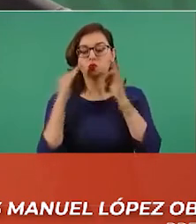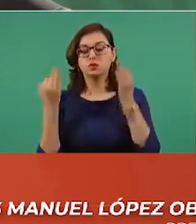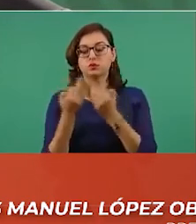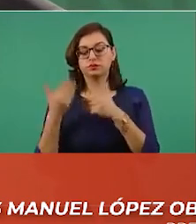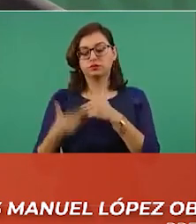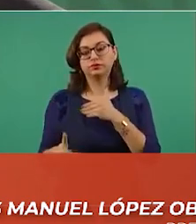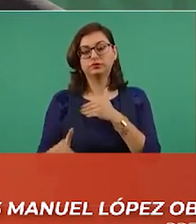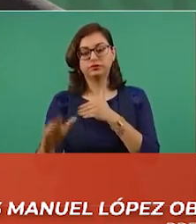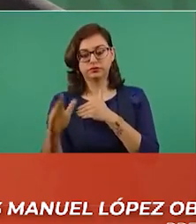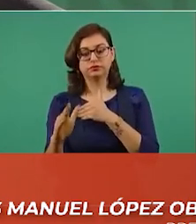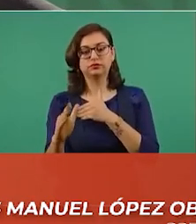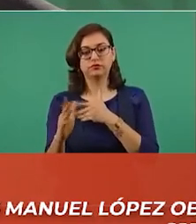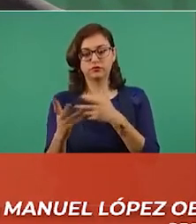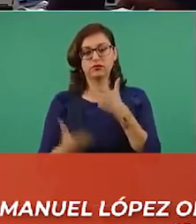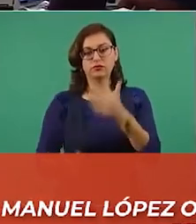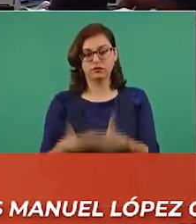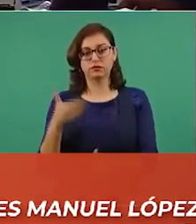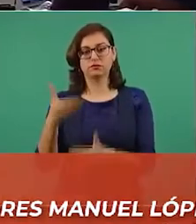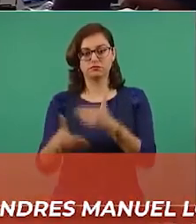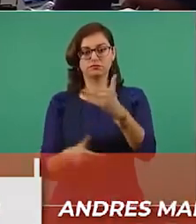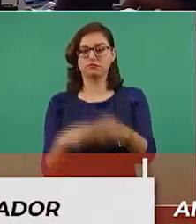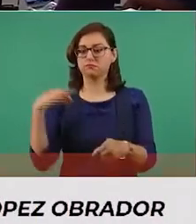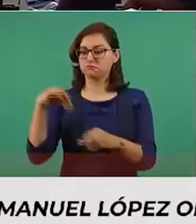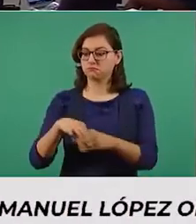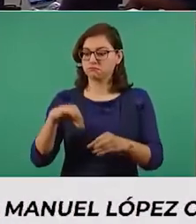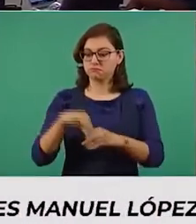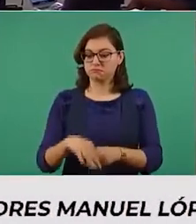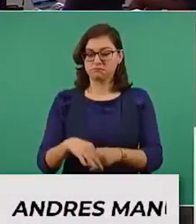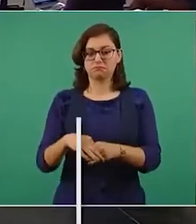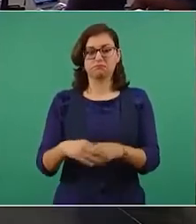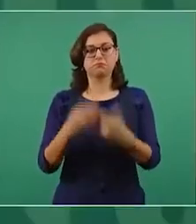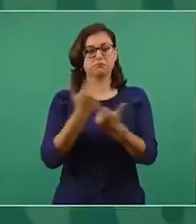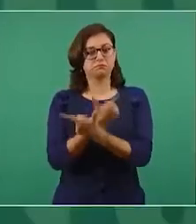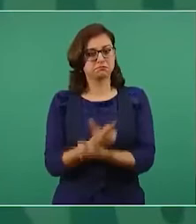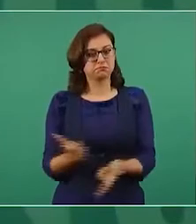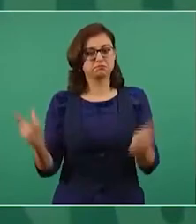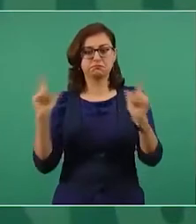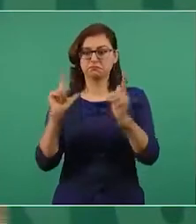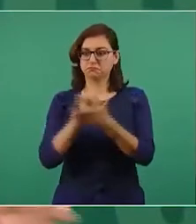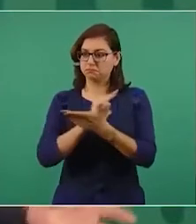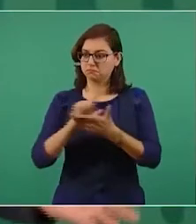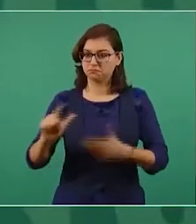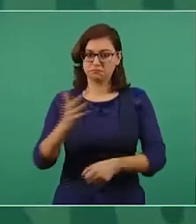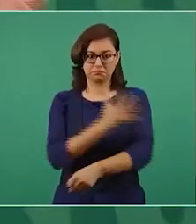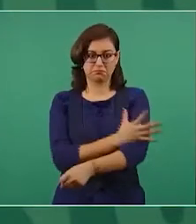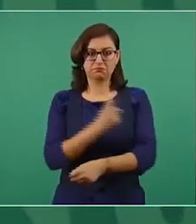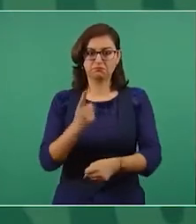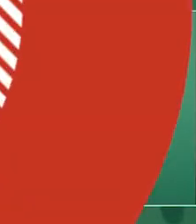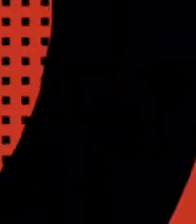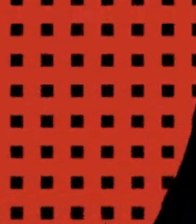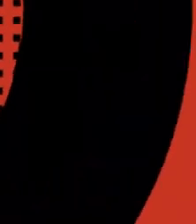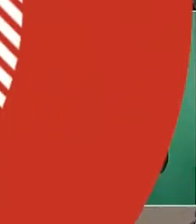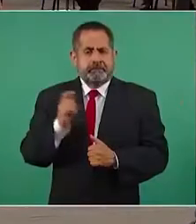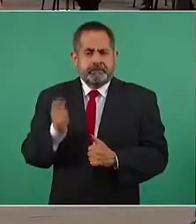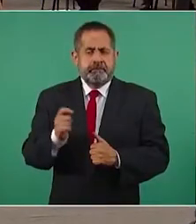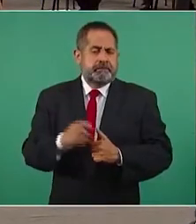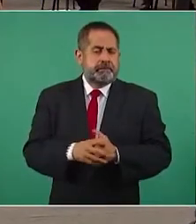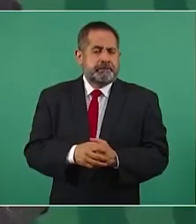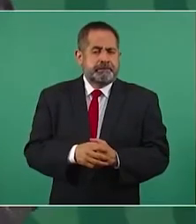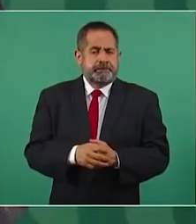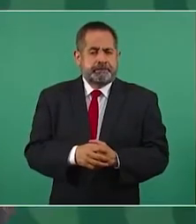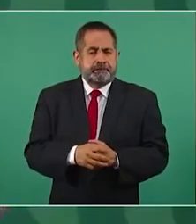en México se van a celebrar elecciones limpias y libres y eso lo vamos a lograr entre todos.